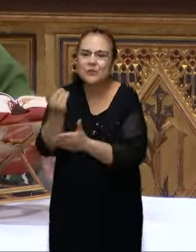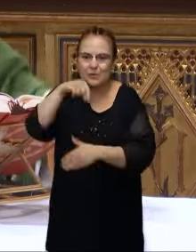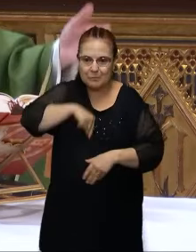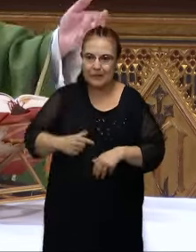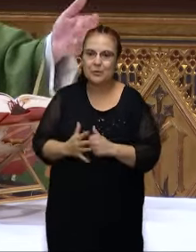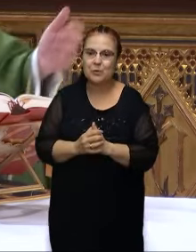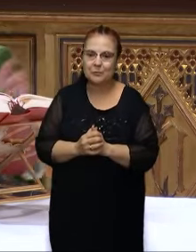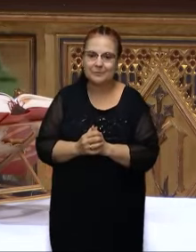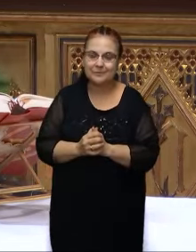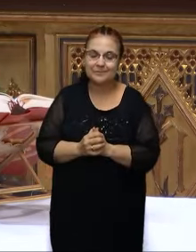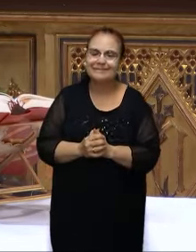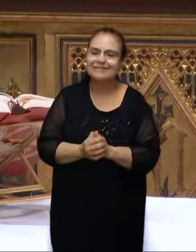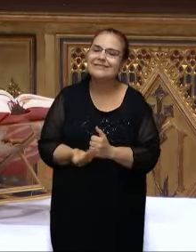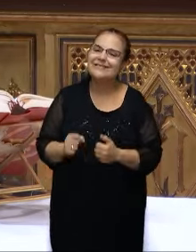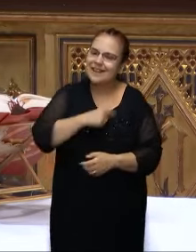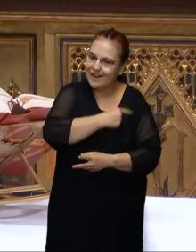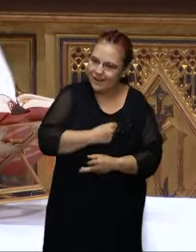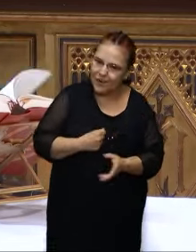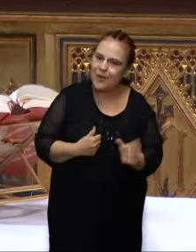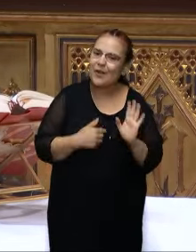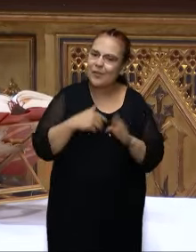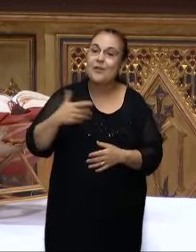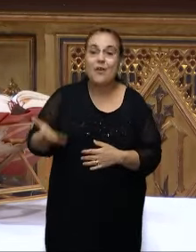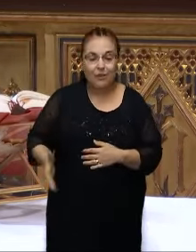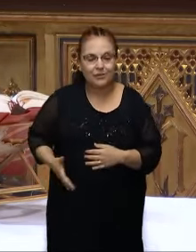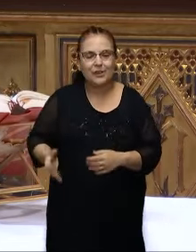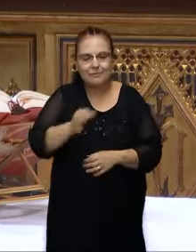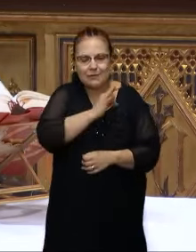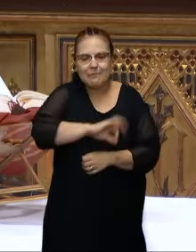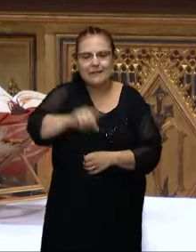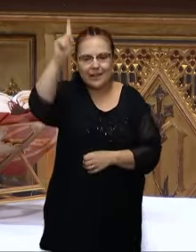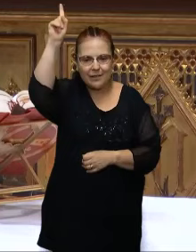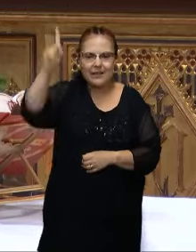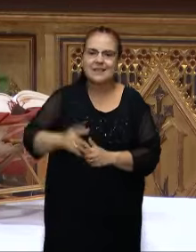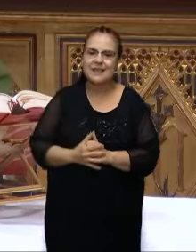vosotros. Levantemos el corazón.